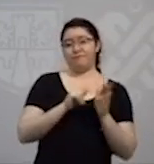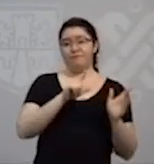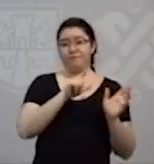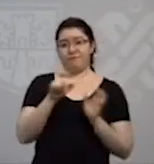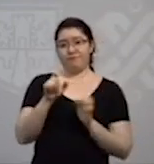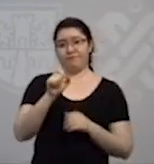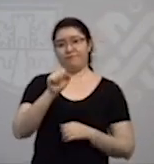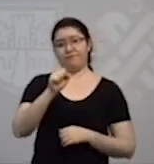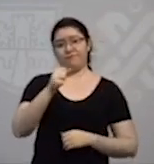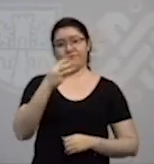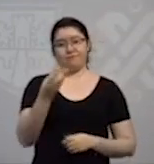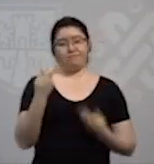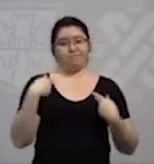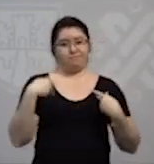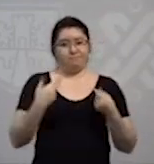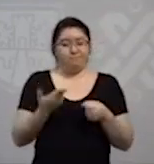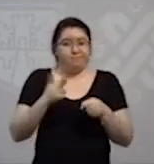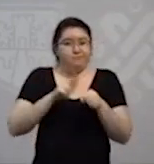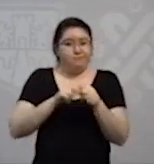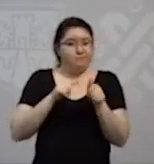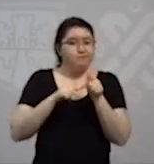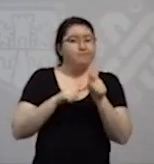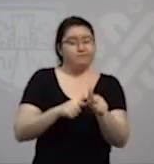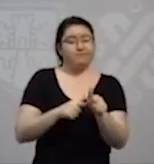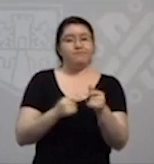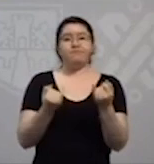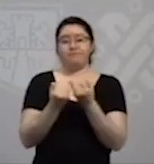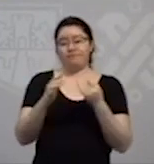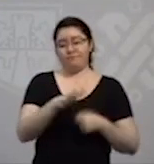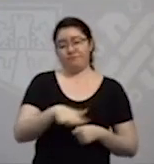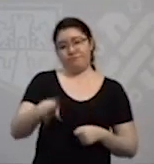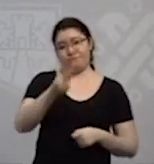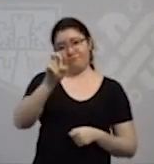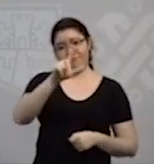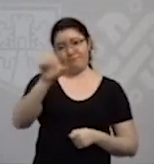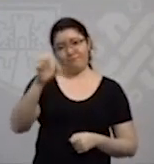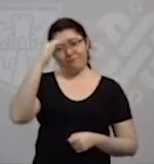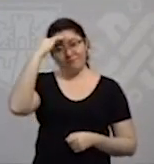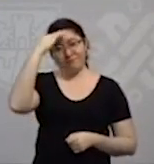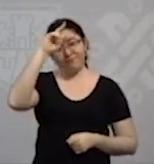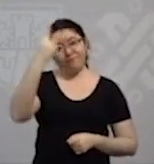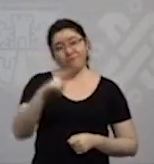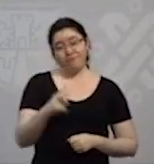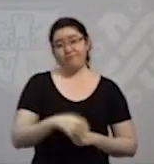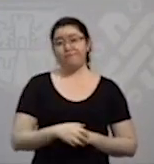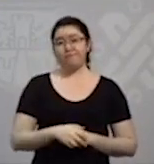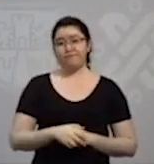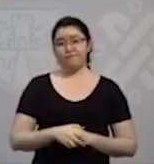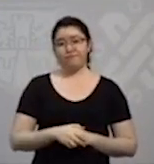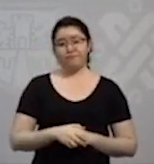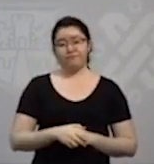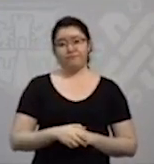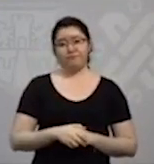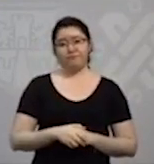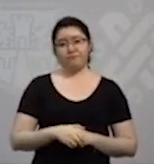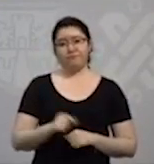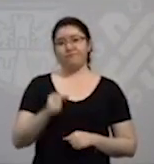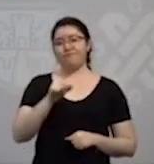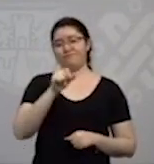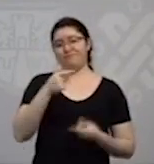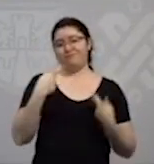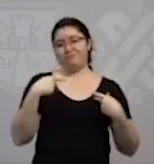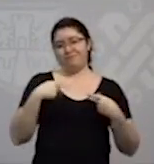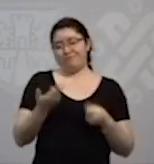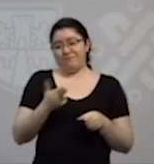personas hospitalizadas en la zona metropolitana del Valle de México, con los 22 millones de habitantes, tanto